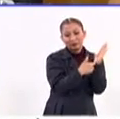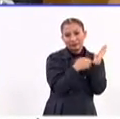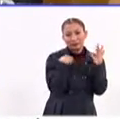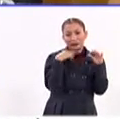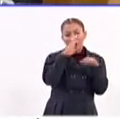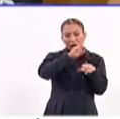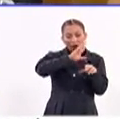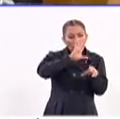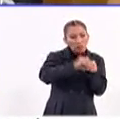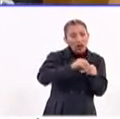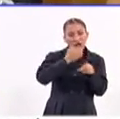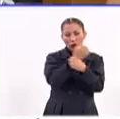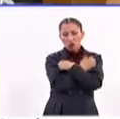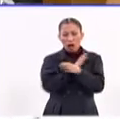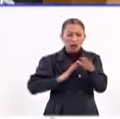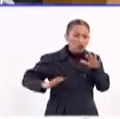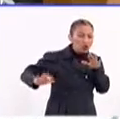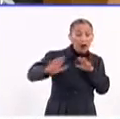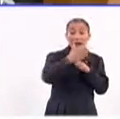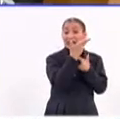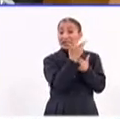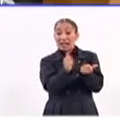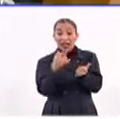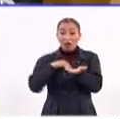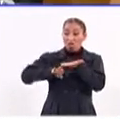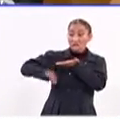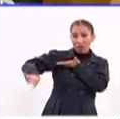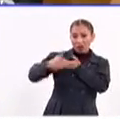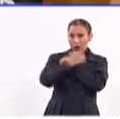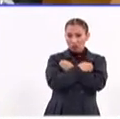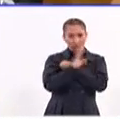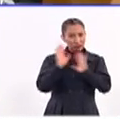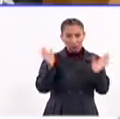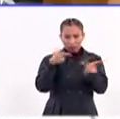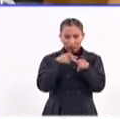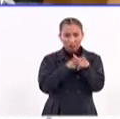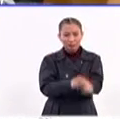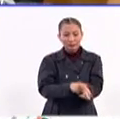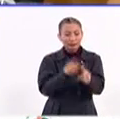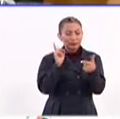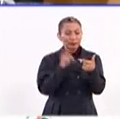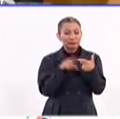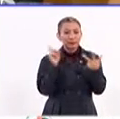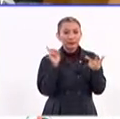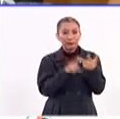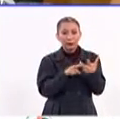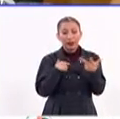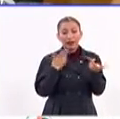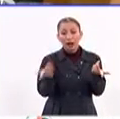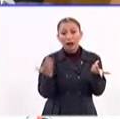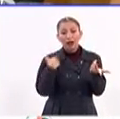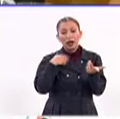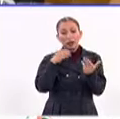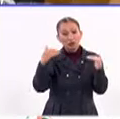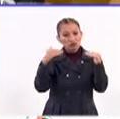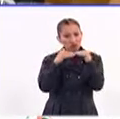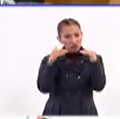de la universalidad, donde nadie quede excluido de este derecho humano fundamental, el de la